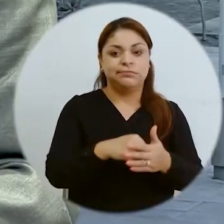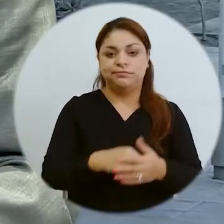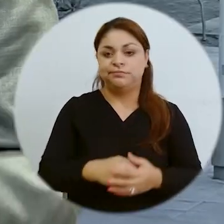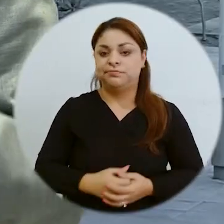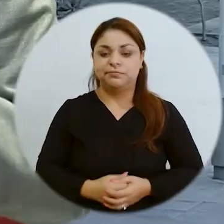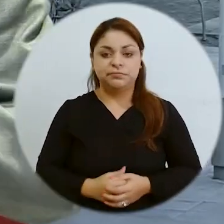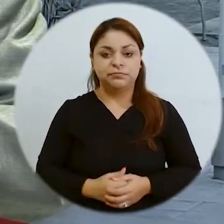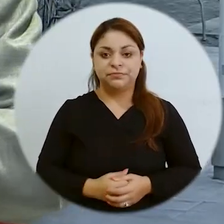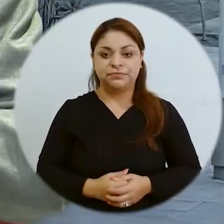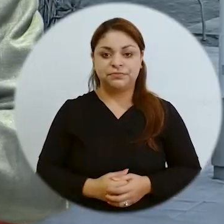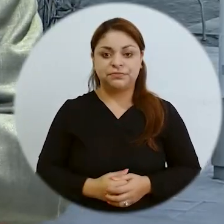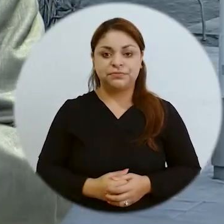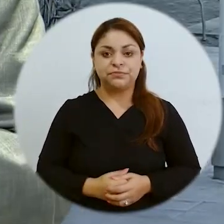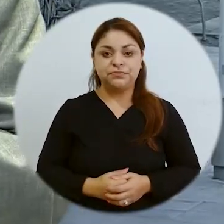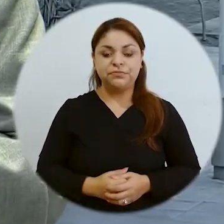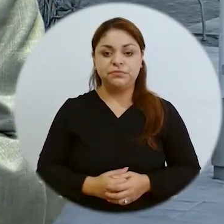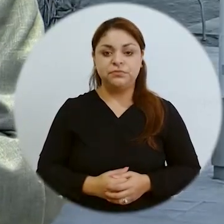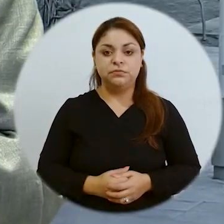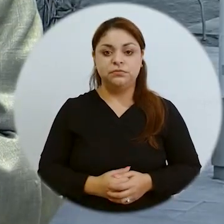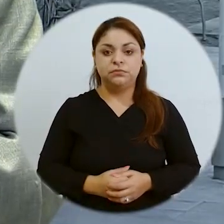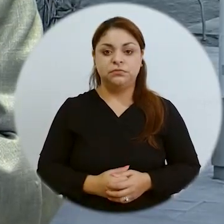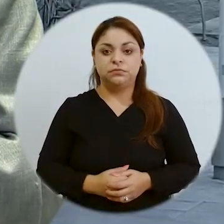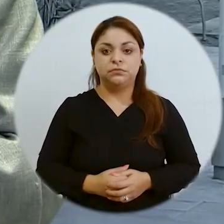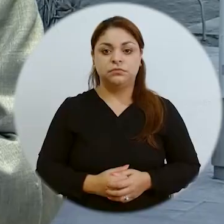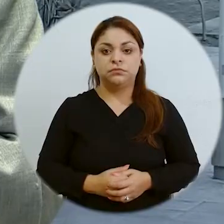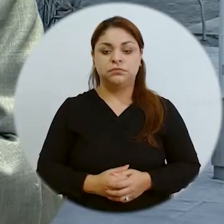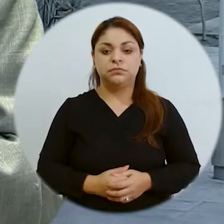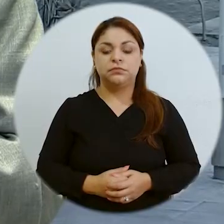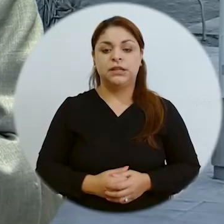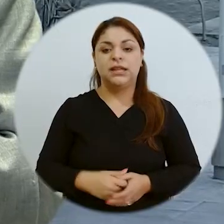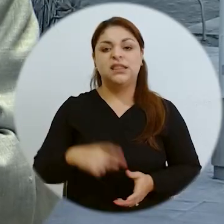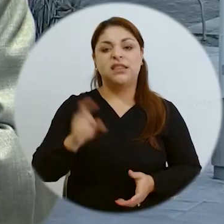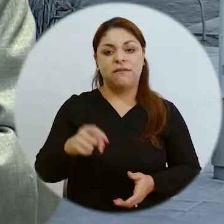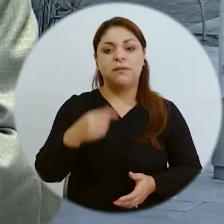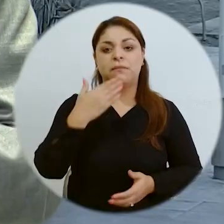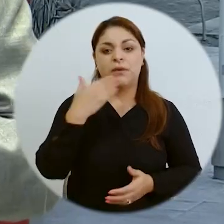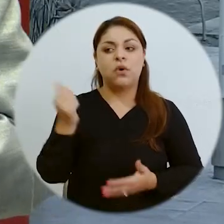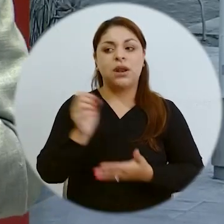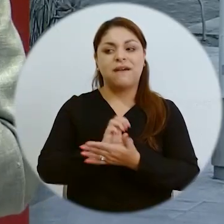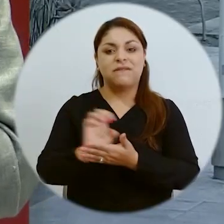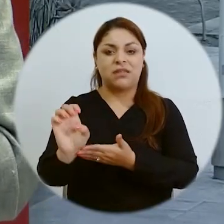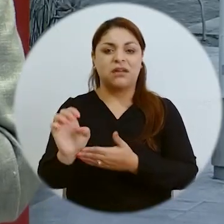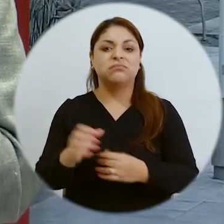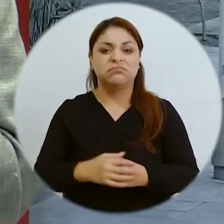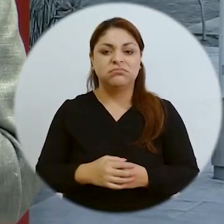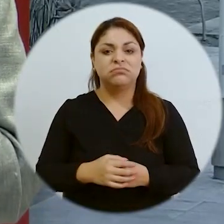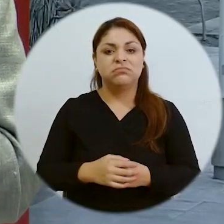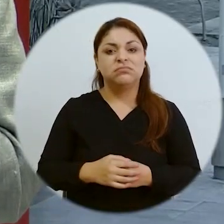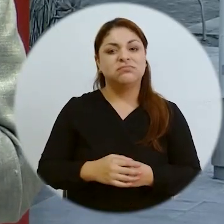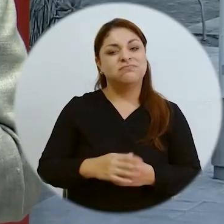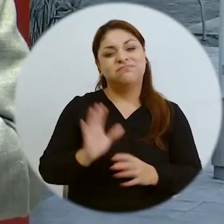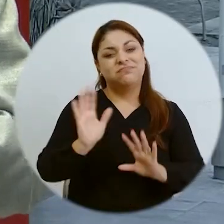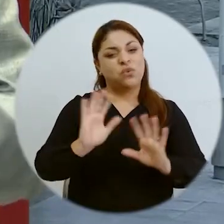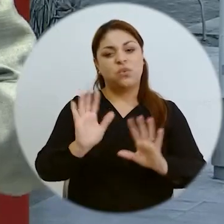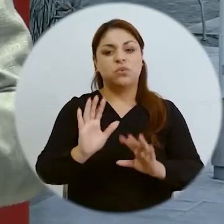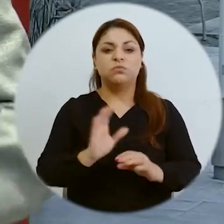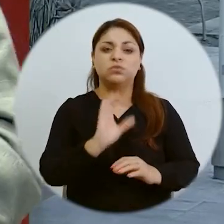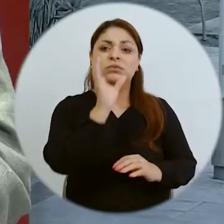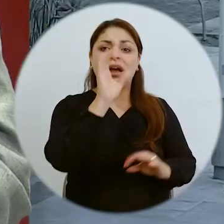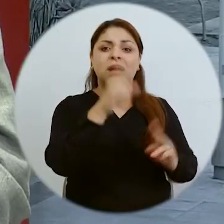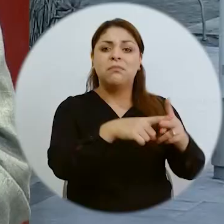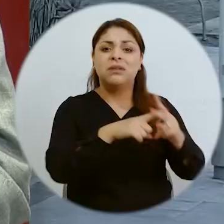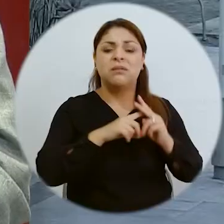Sí, existe ese tipo de mecanismos. Sin embargo, el mismo sistema, como les decía, la tasa de interés me